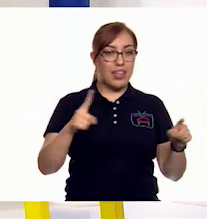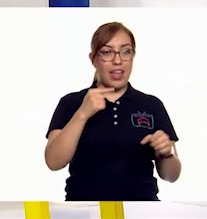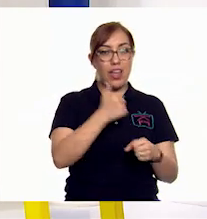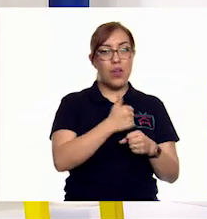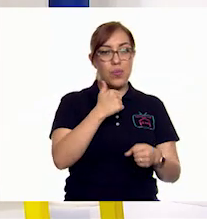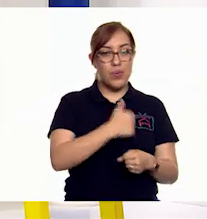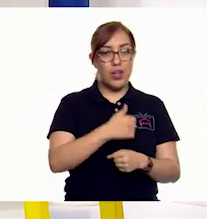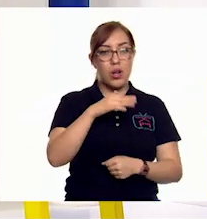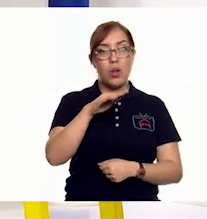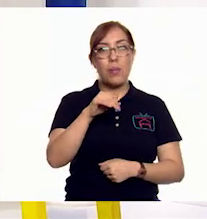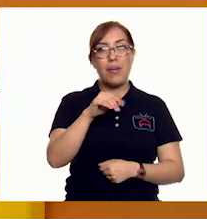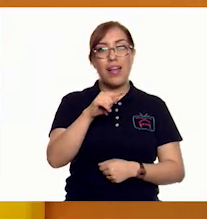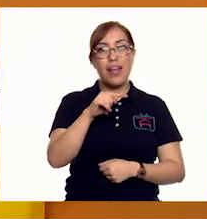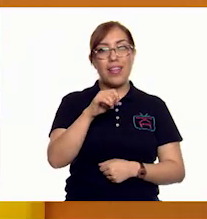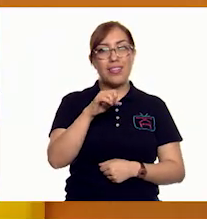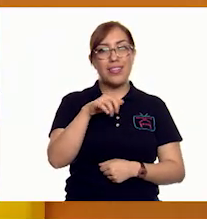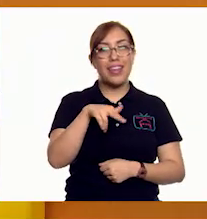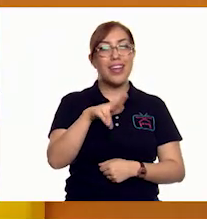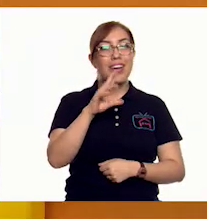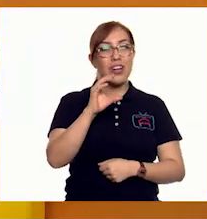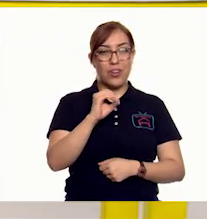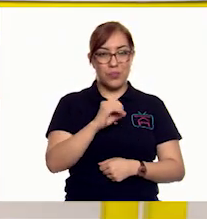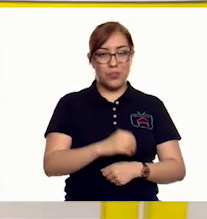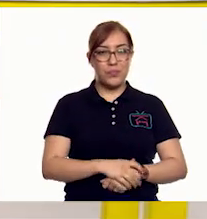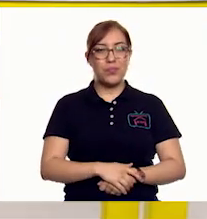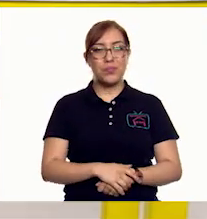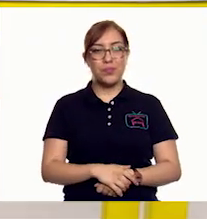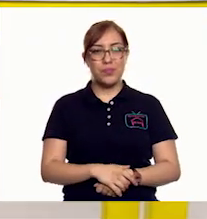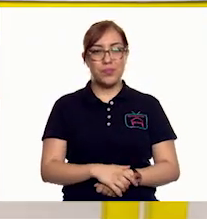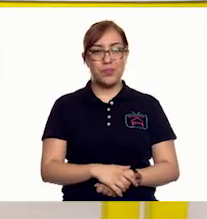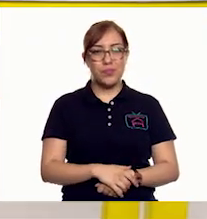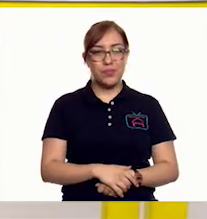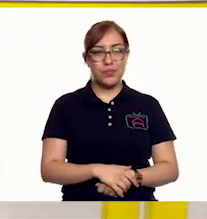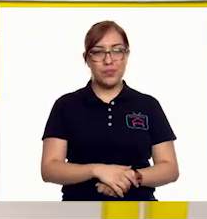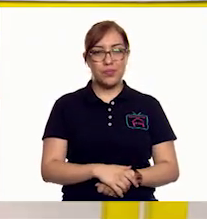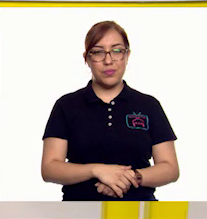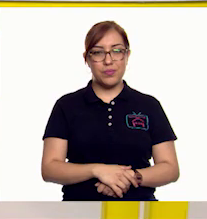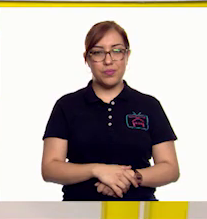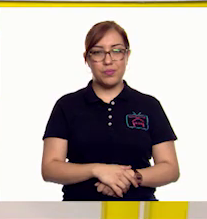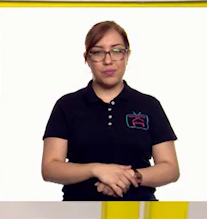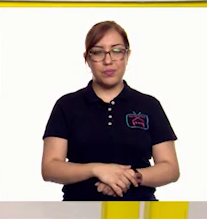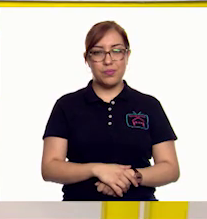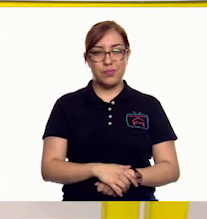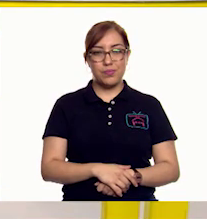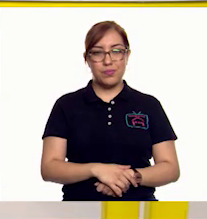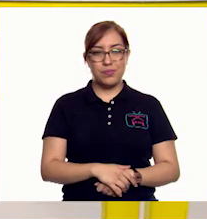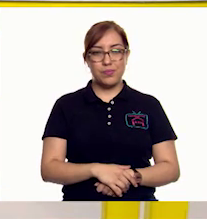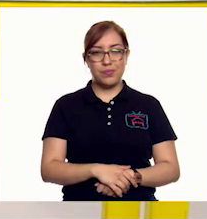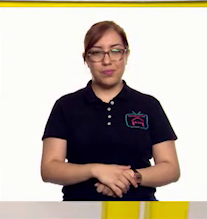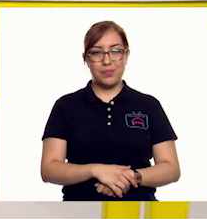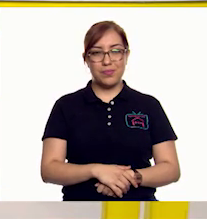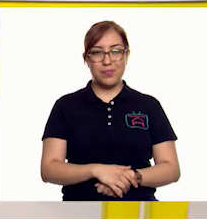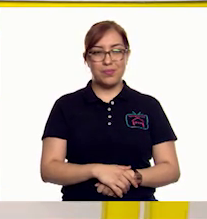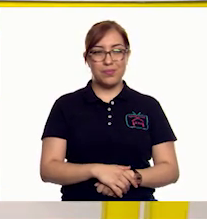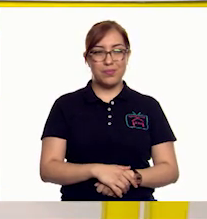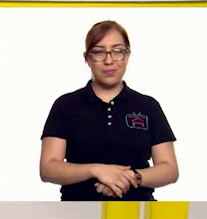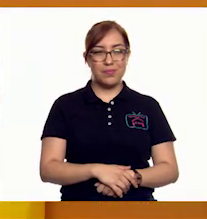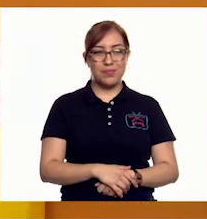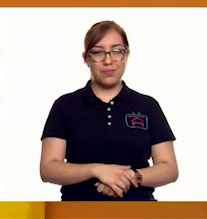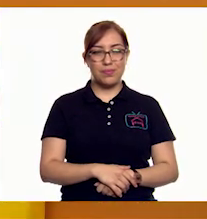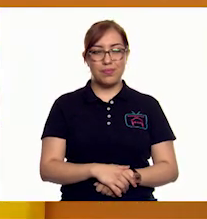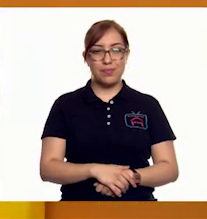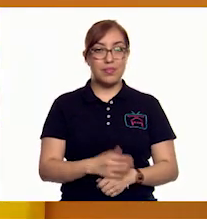¿no? Así es, abuelo así materno. Es, que es el papá de la mamá. La mamá. Y ahora